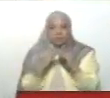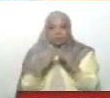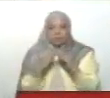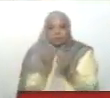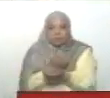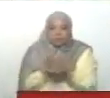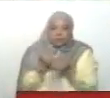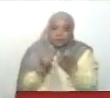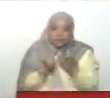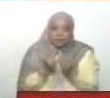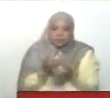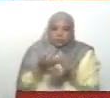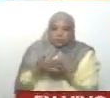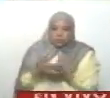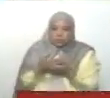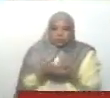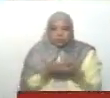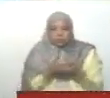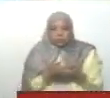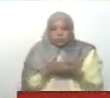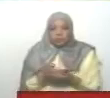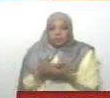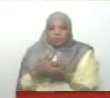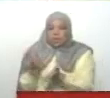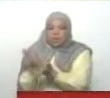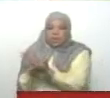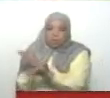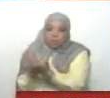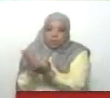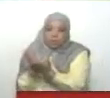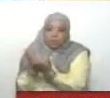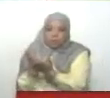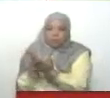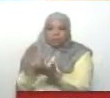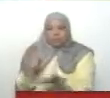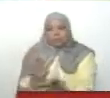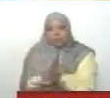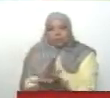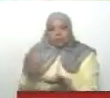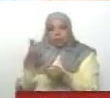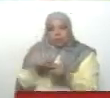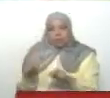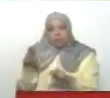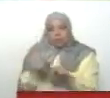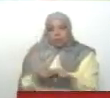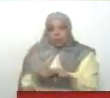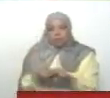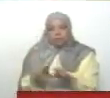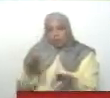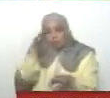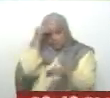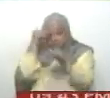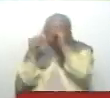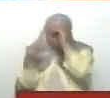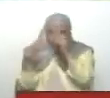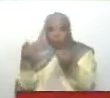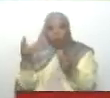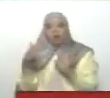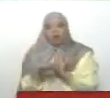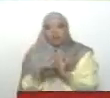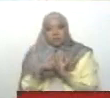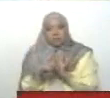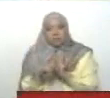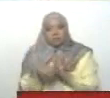estamos arrullando. Que la aprendan en la escuela, cantando las canciones de niños. Que la aprendan en los